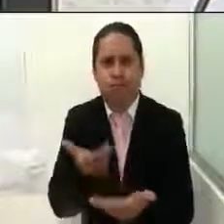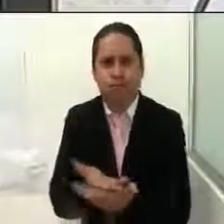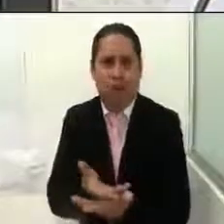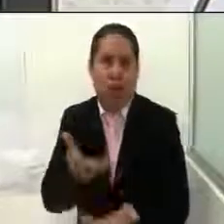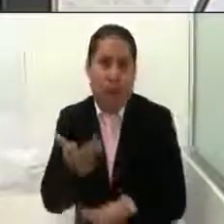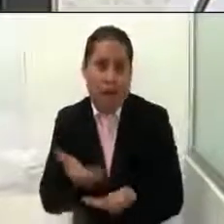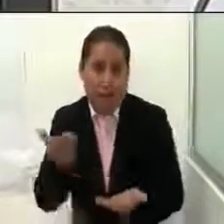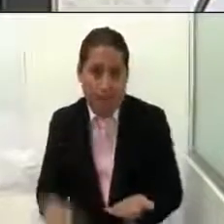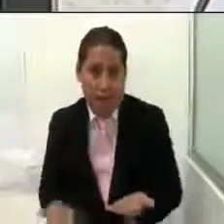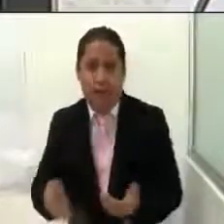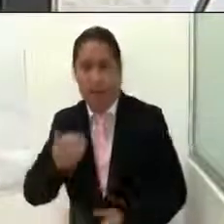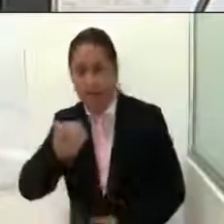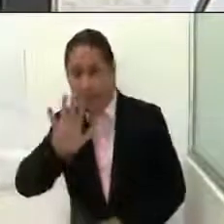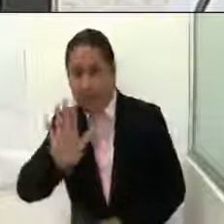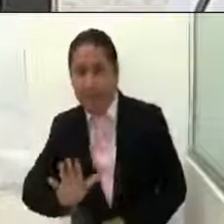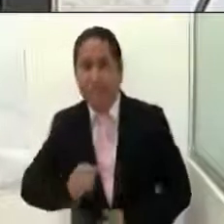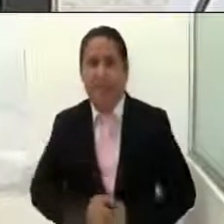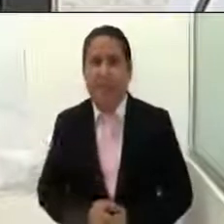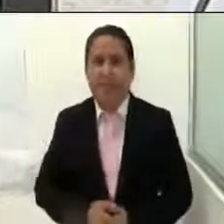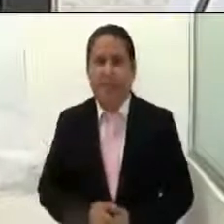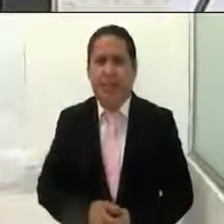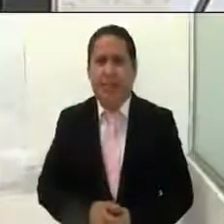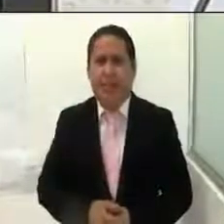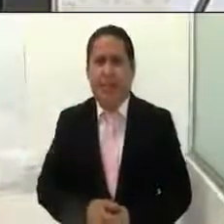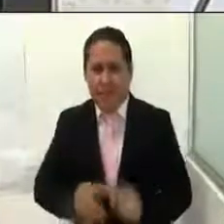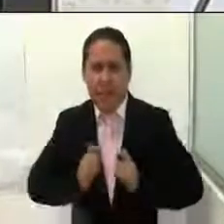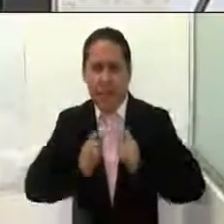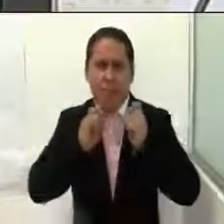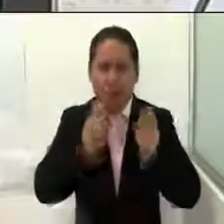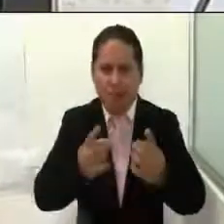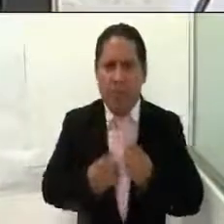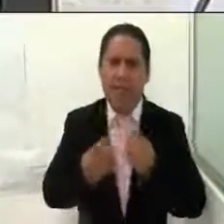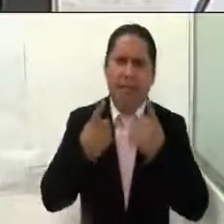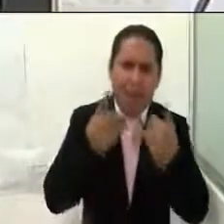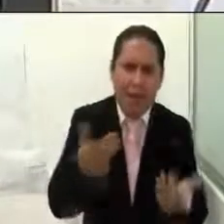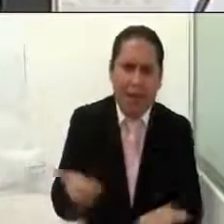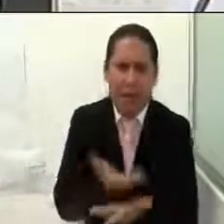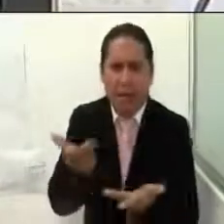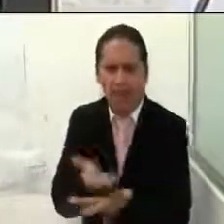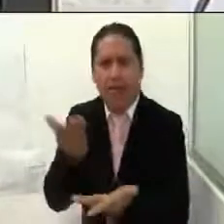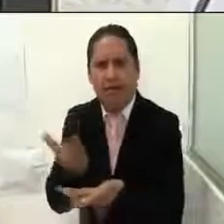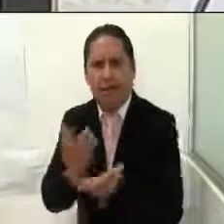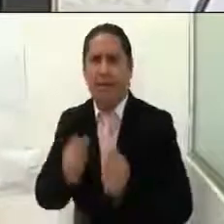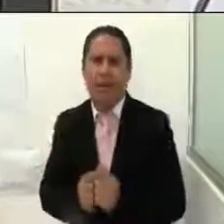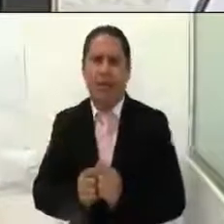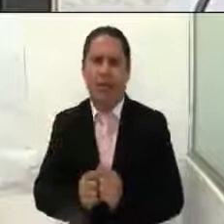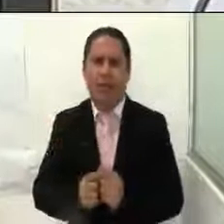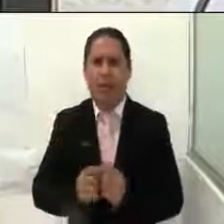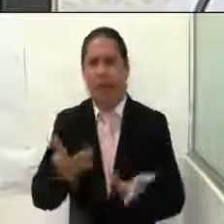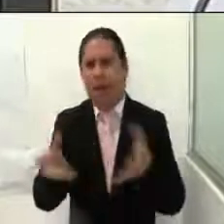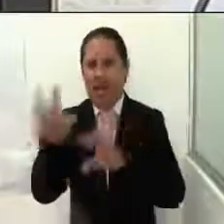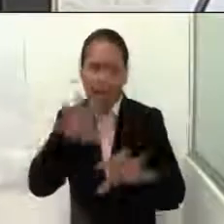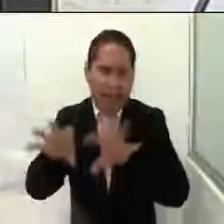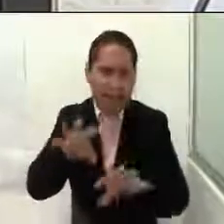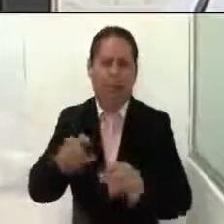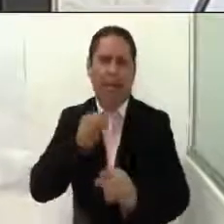y sobre todo la expedición de documentación a través de línea porque no solamente